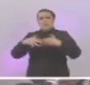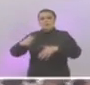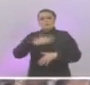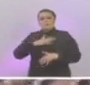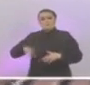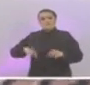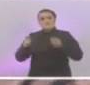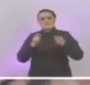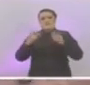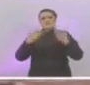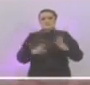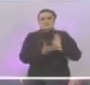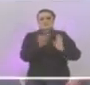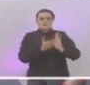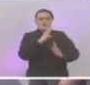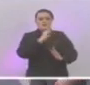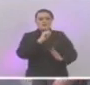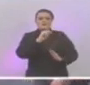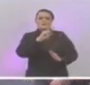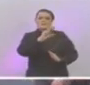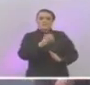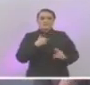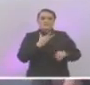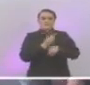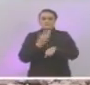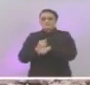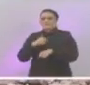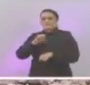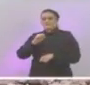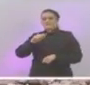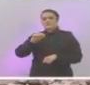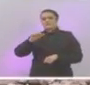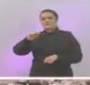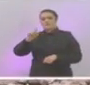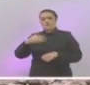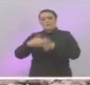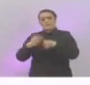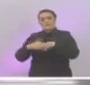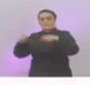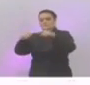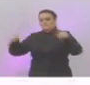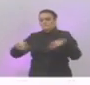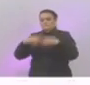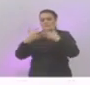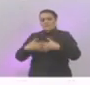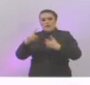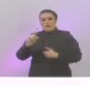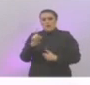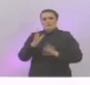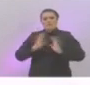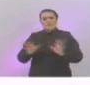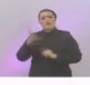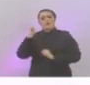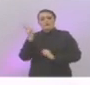ya se construyó la cantera, se inició la rehabilitación de la presa San Antonio, que concluiremos próximamente, y